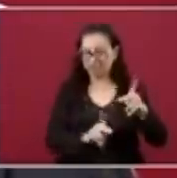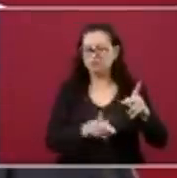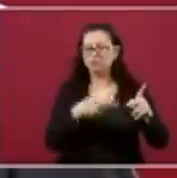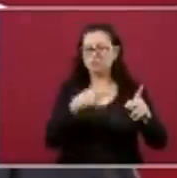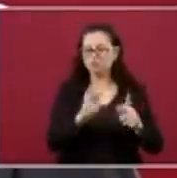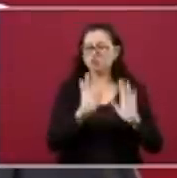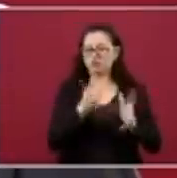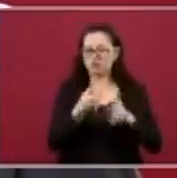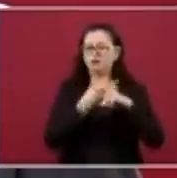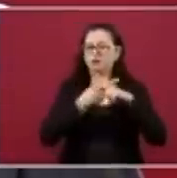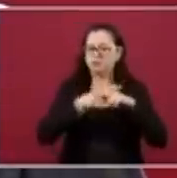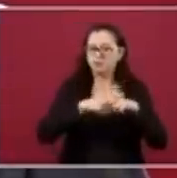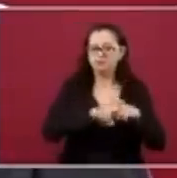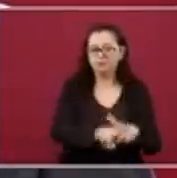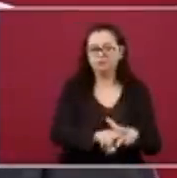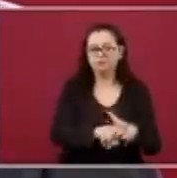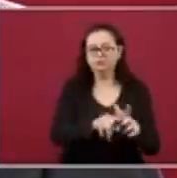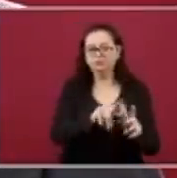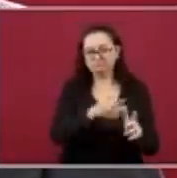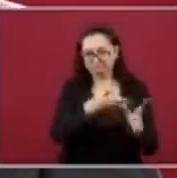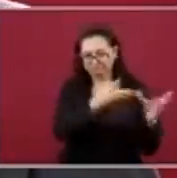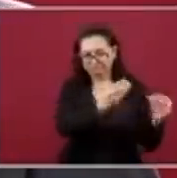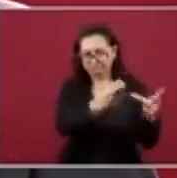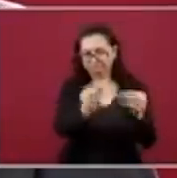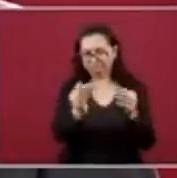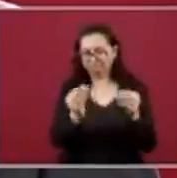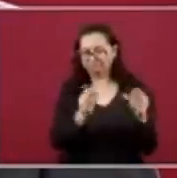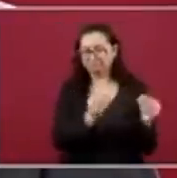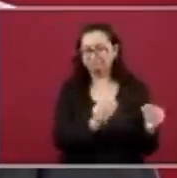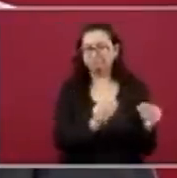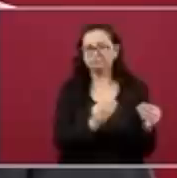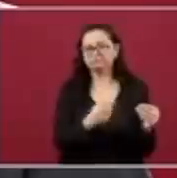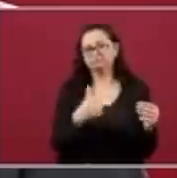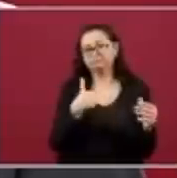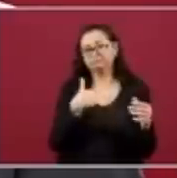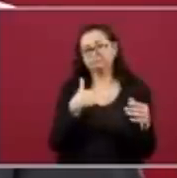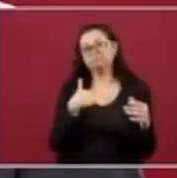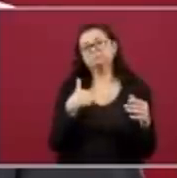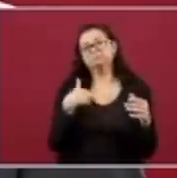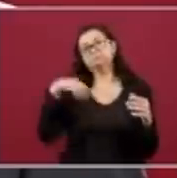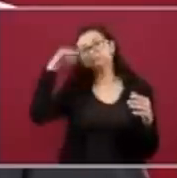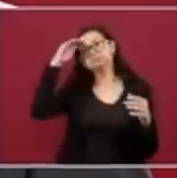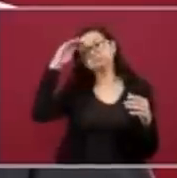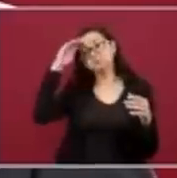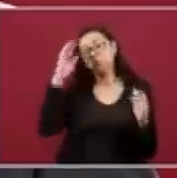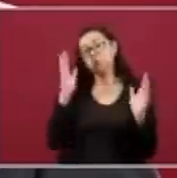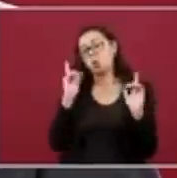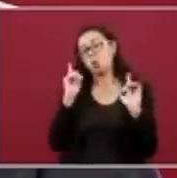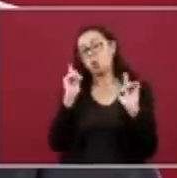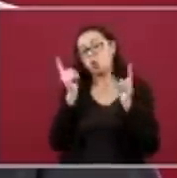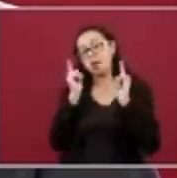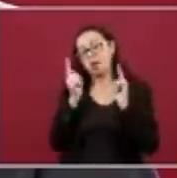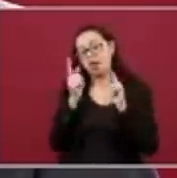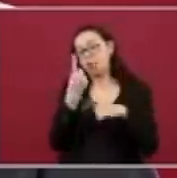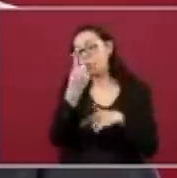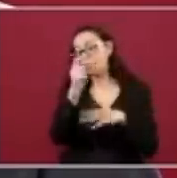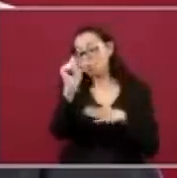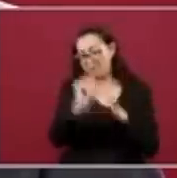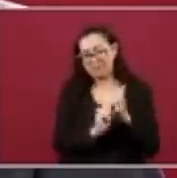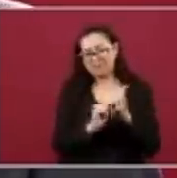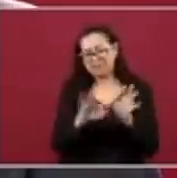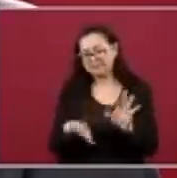ya muchos, y yo espero que en un mes